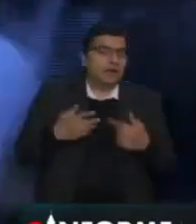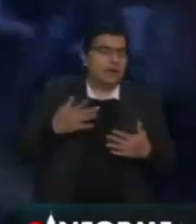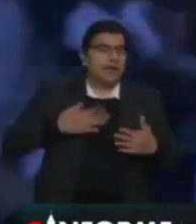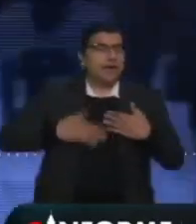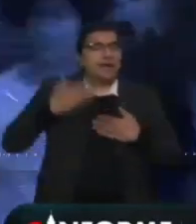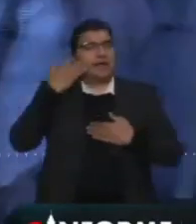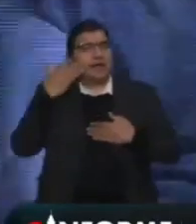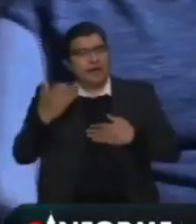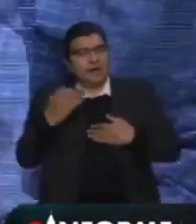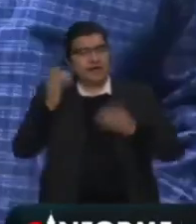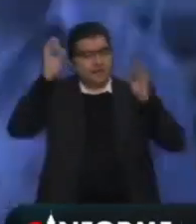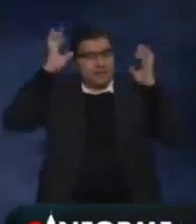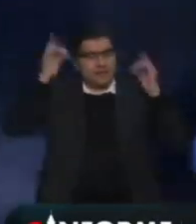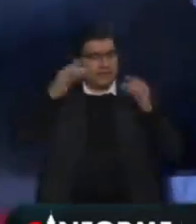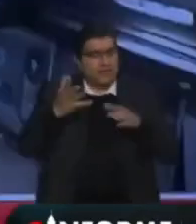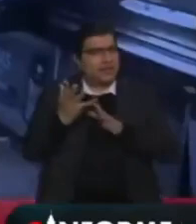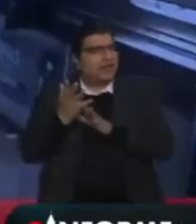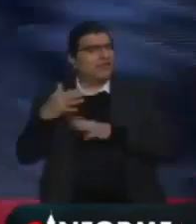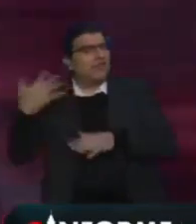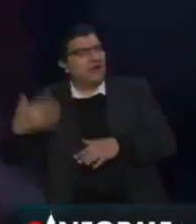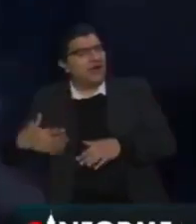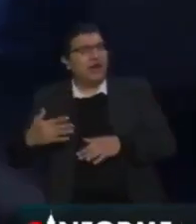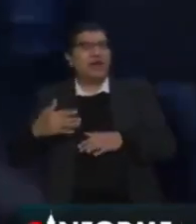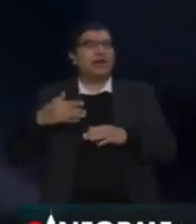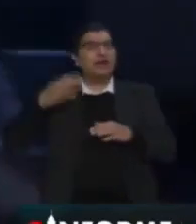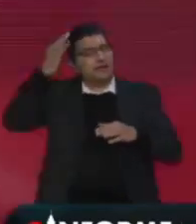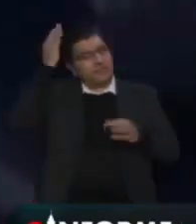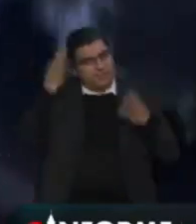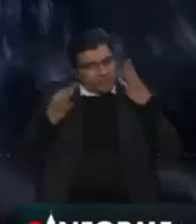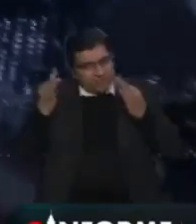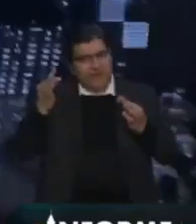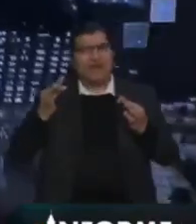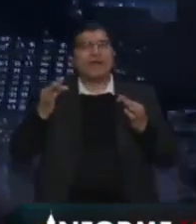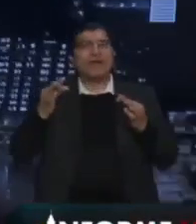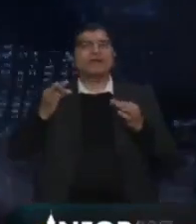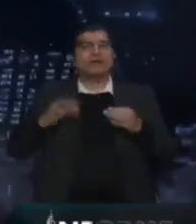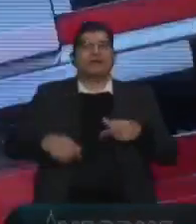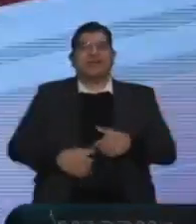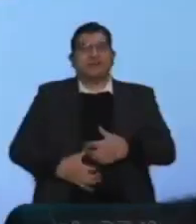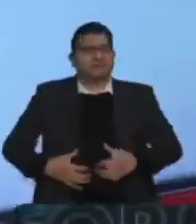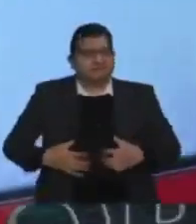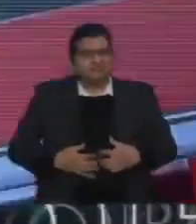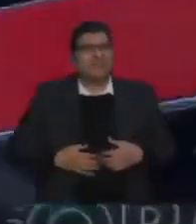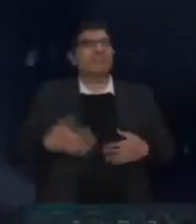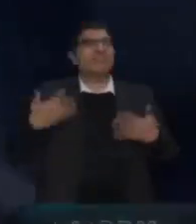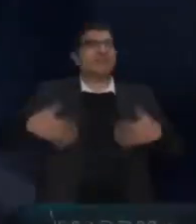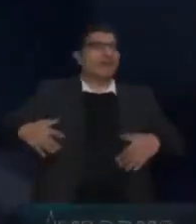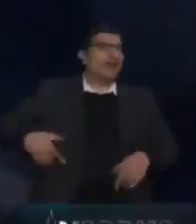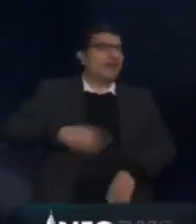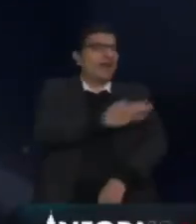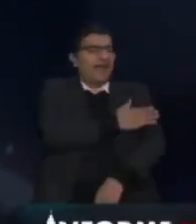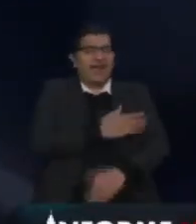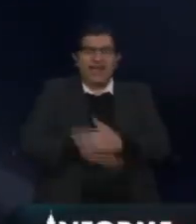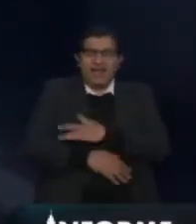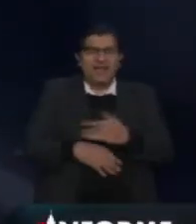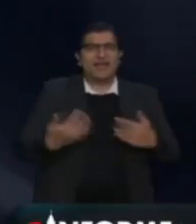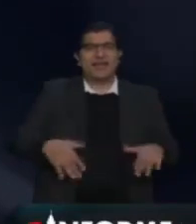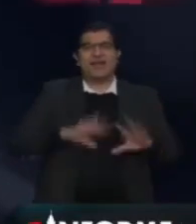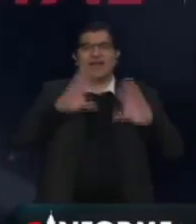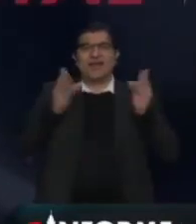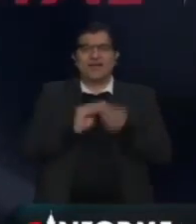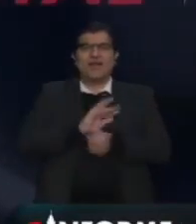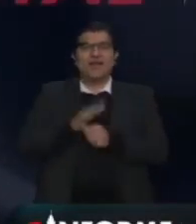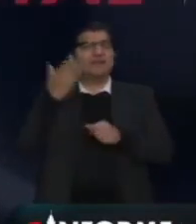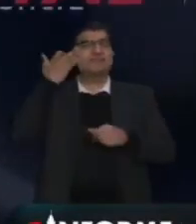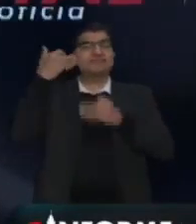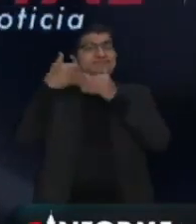de cabeza, adormecimiento de manos, caída de pelo, trastornos gastrointestinales, dolor muscular, dolor articular. Eso es lo que se llama el COVID